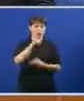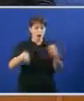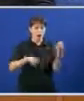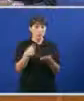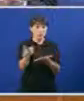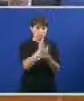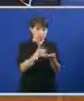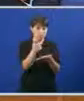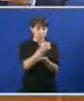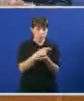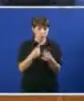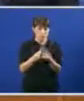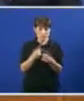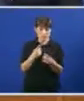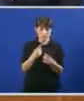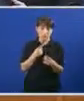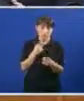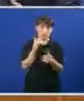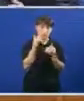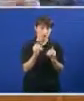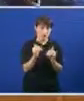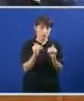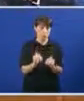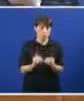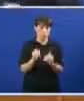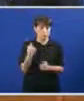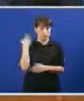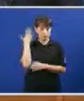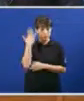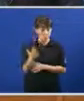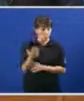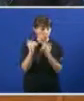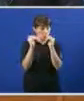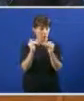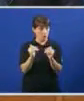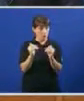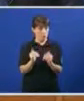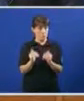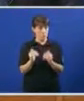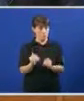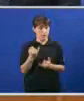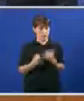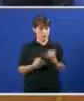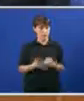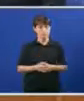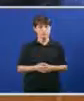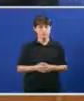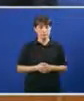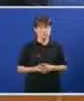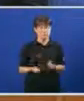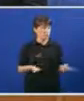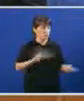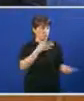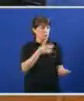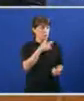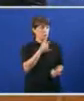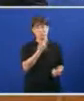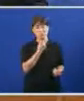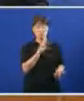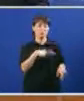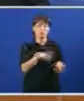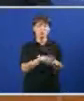anterior, e así sucesivamente durante os 5 anos que levo de presidente da Xunta. Por eso, señoría, cando vostede